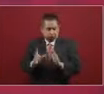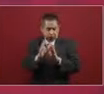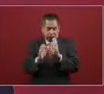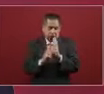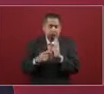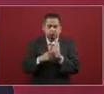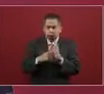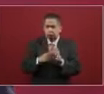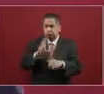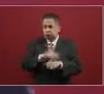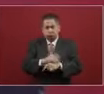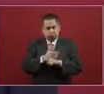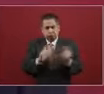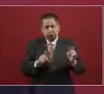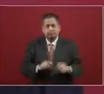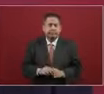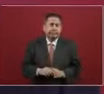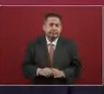constitucional.